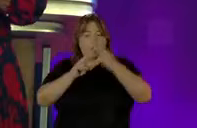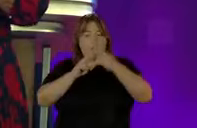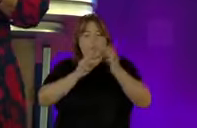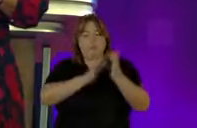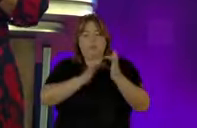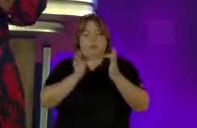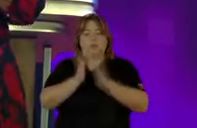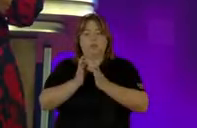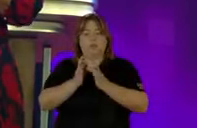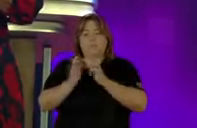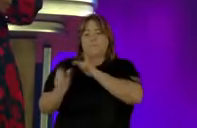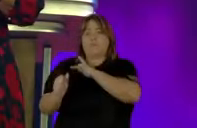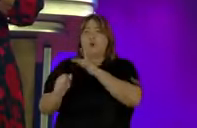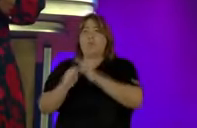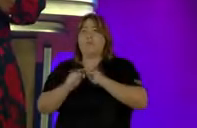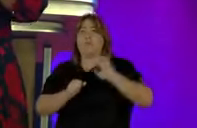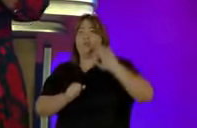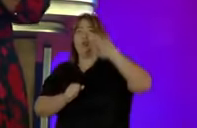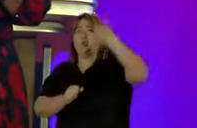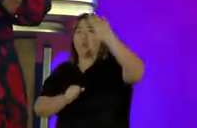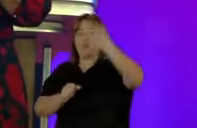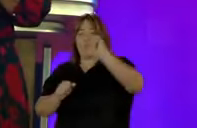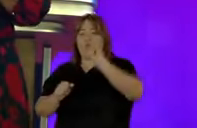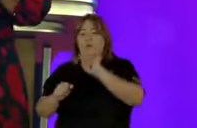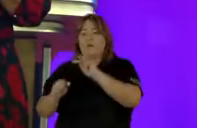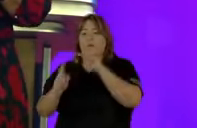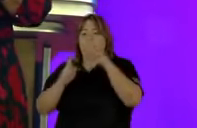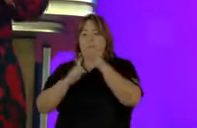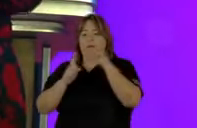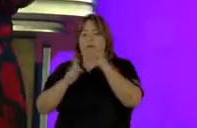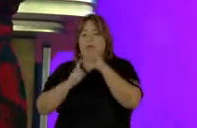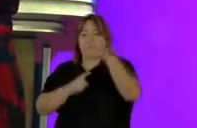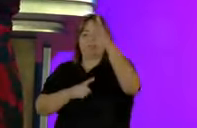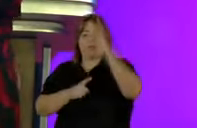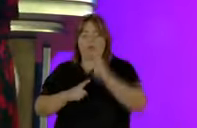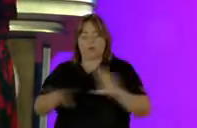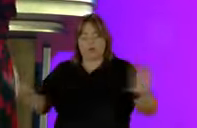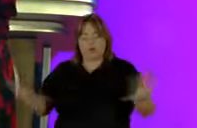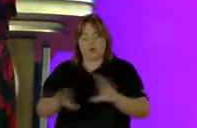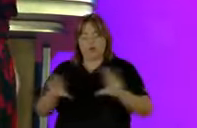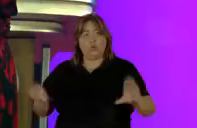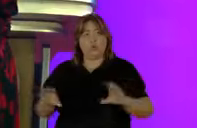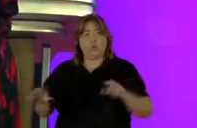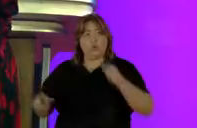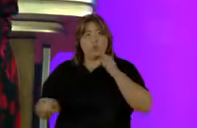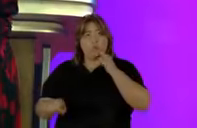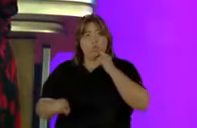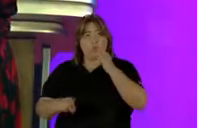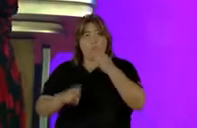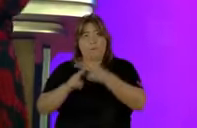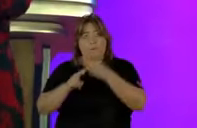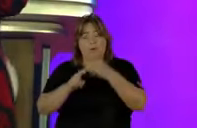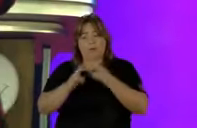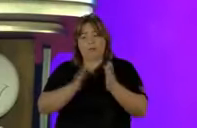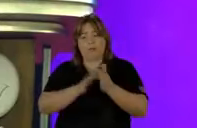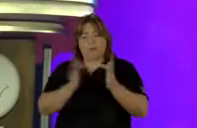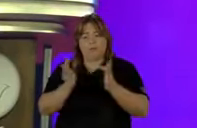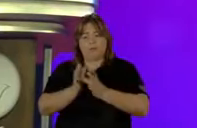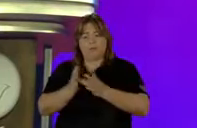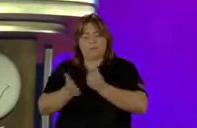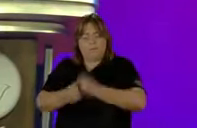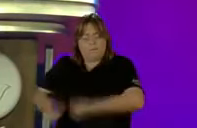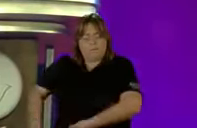y por el poder de tu palabra, declaro que está hecho en el nombre de Jesús. Fuera